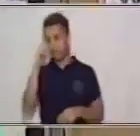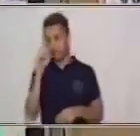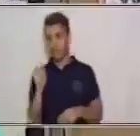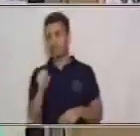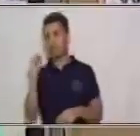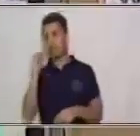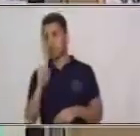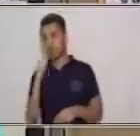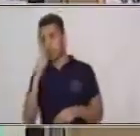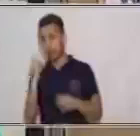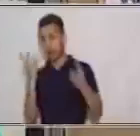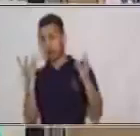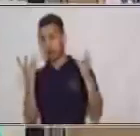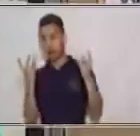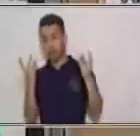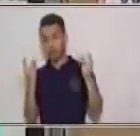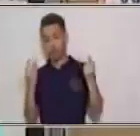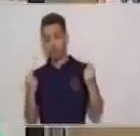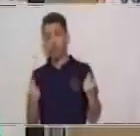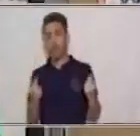manzana.